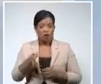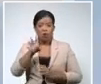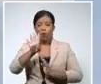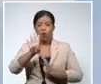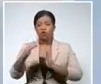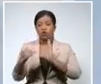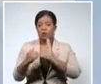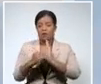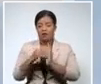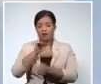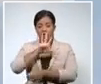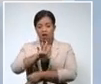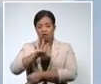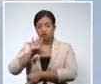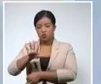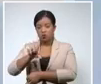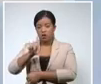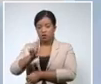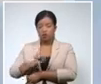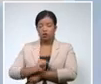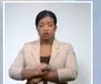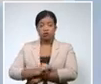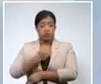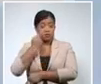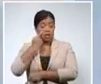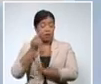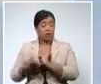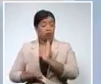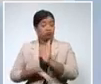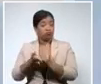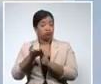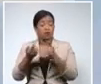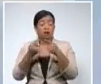4.551. Todavía elevada, aunque